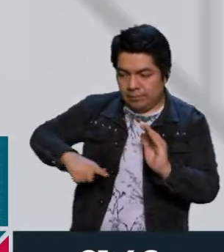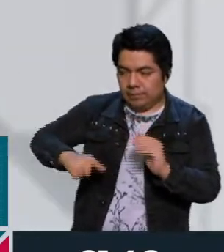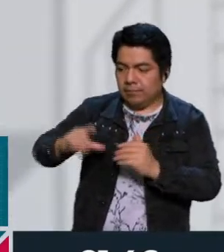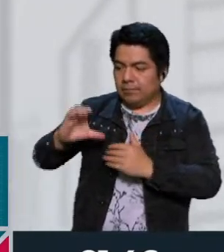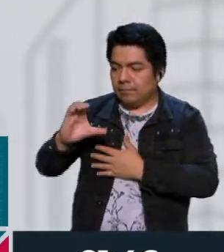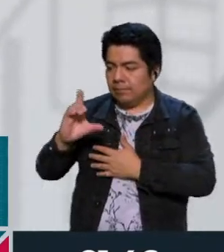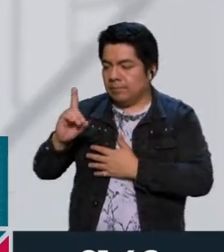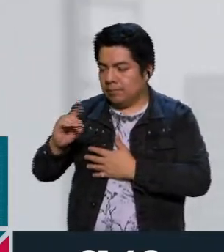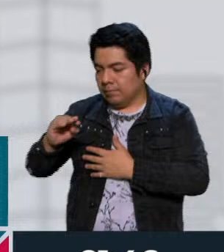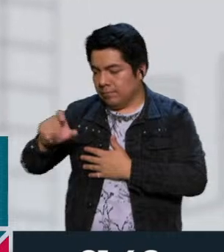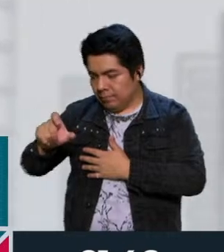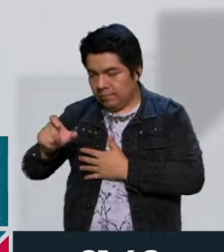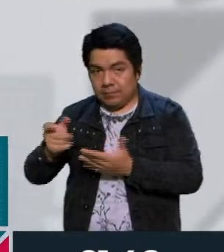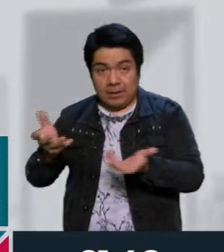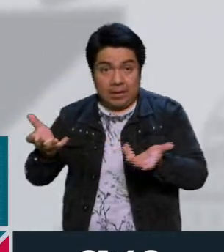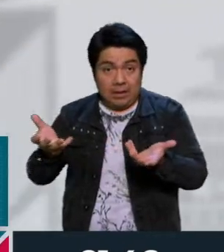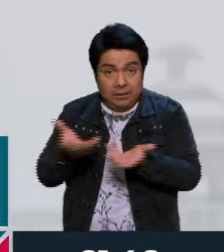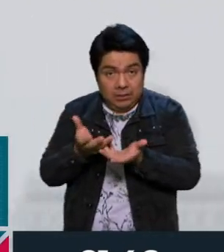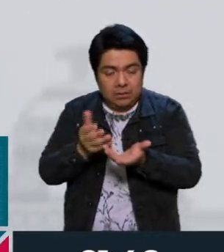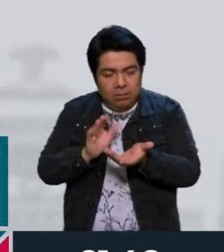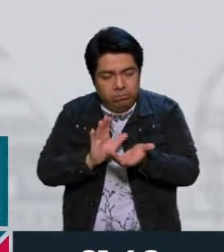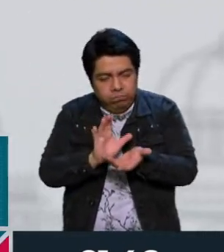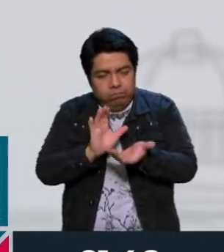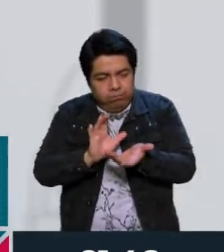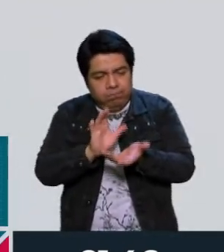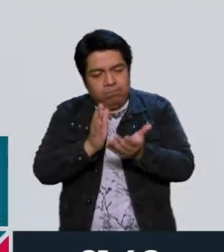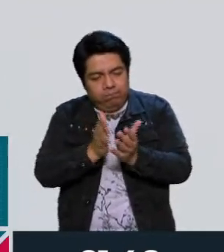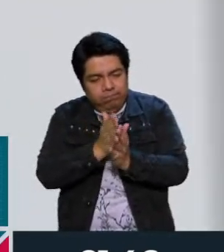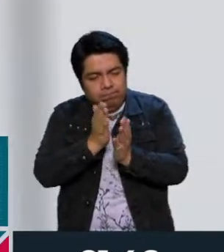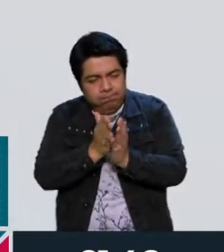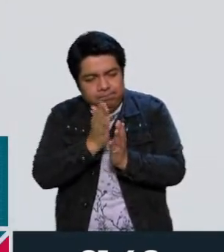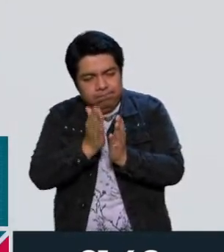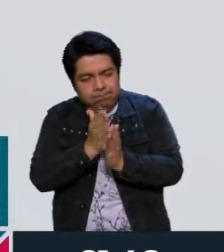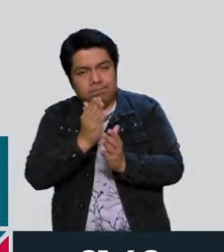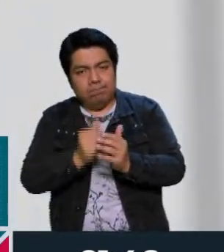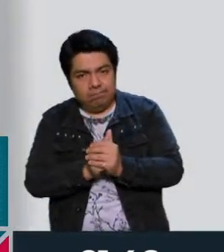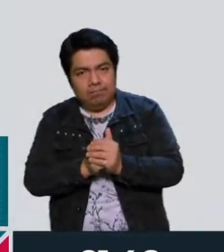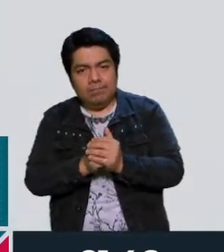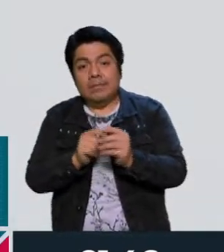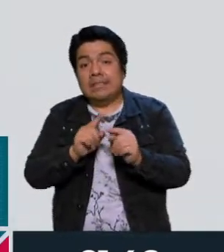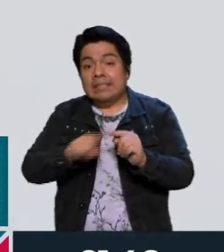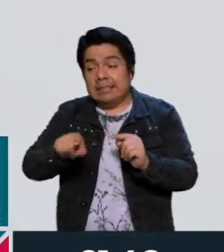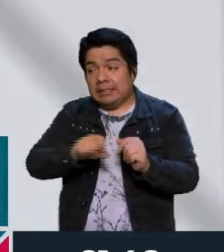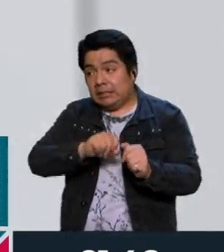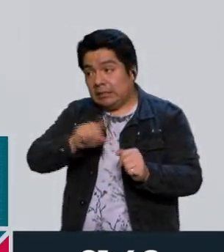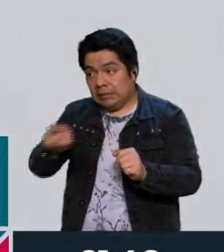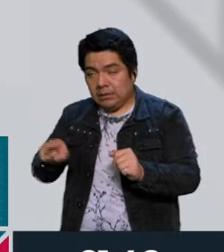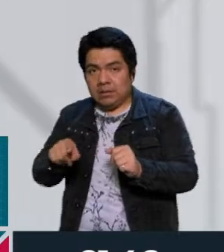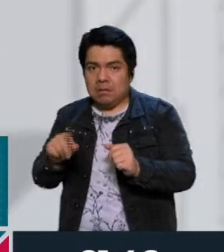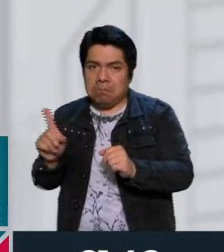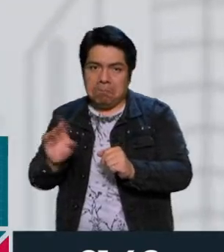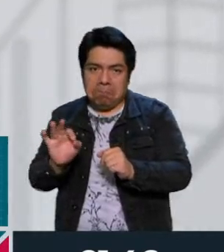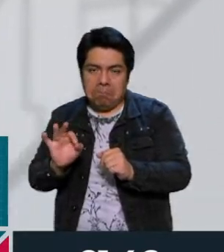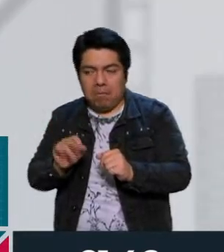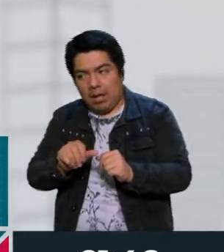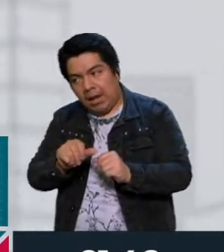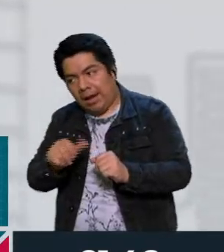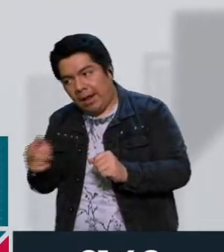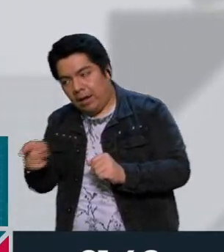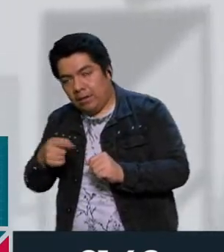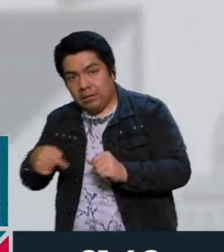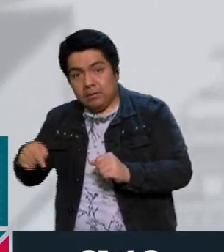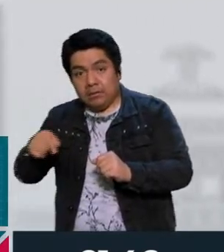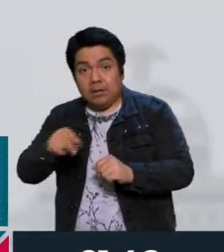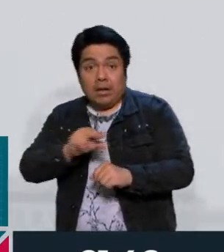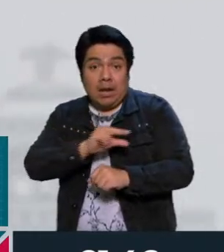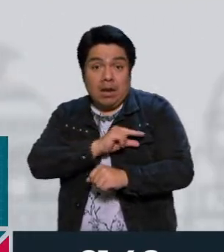México seguirá impulsando, construyendo, como la que pueda producir incluso